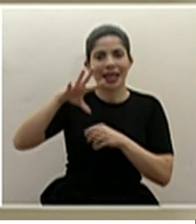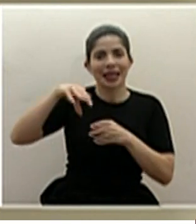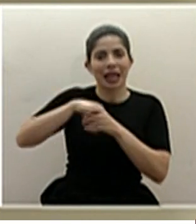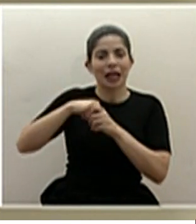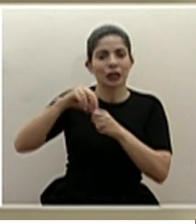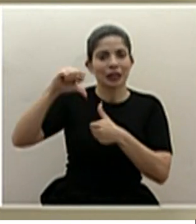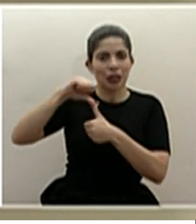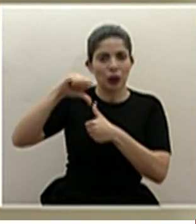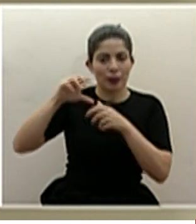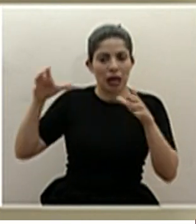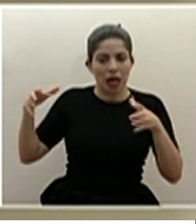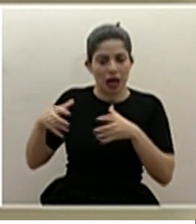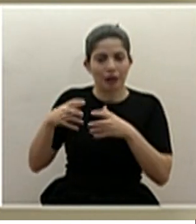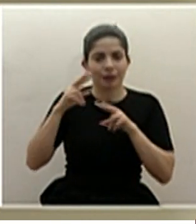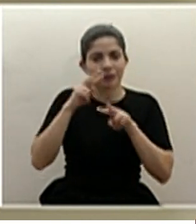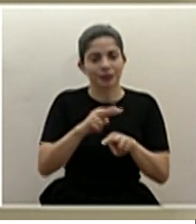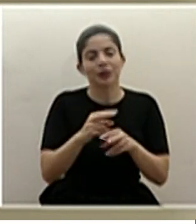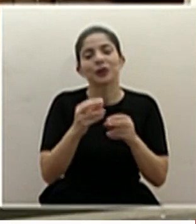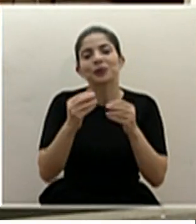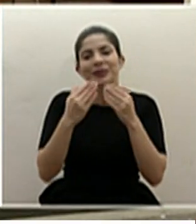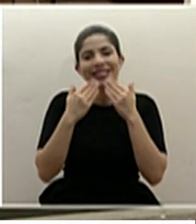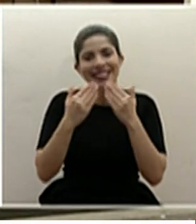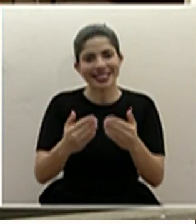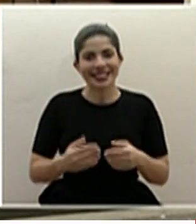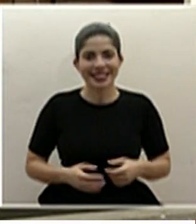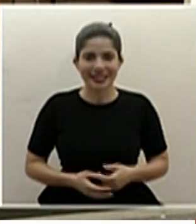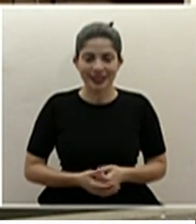Integración de Centroamérica. Muchas gracias.